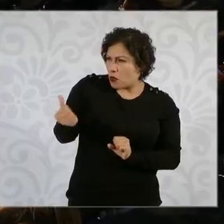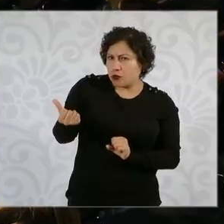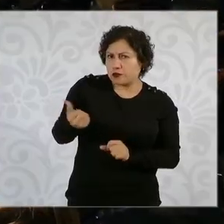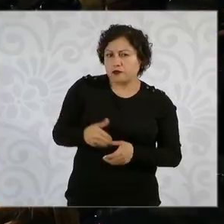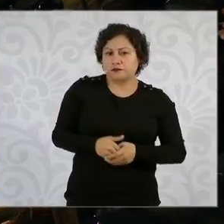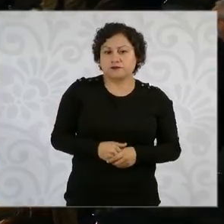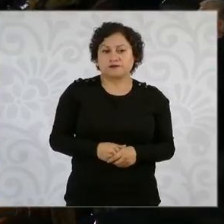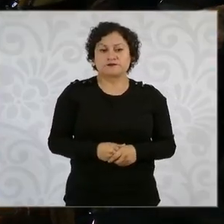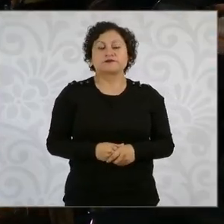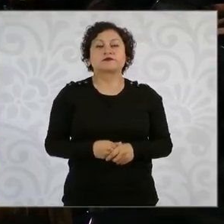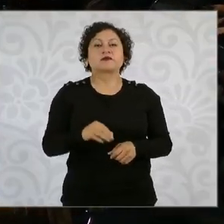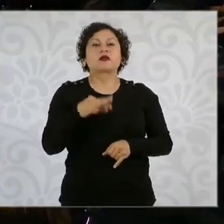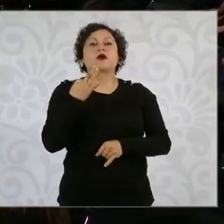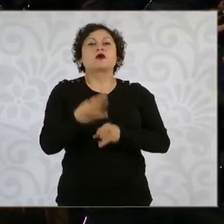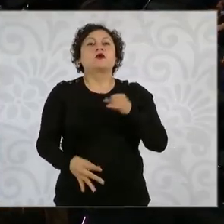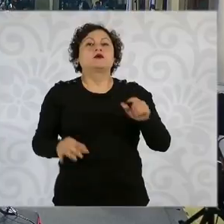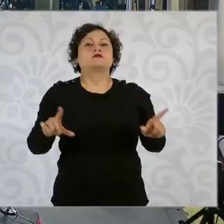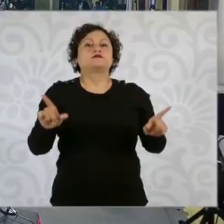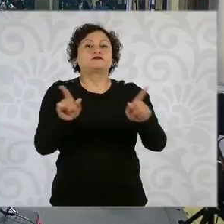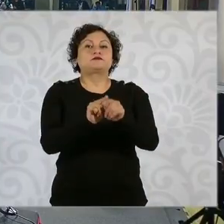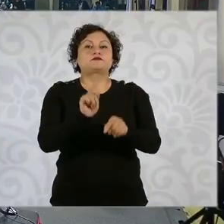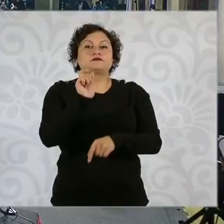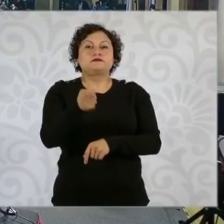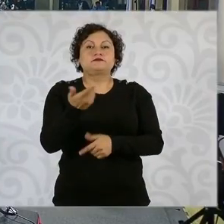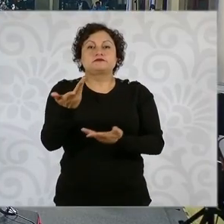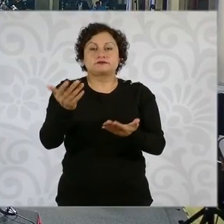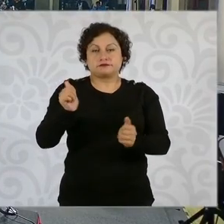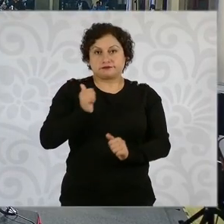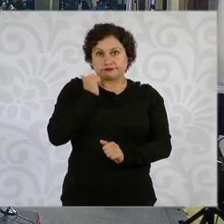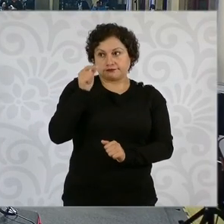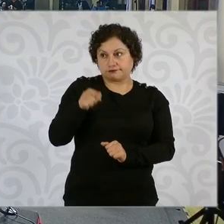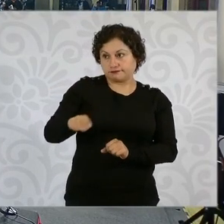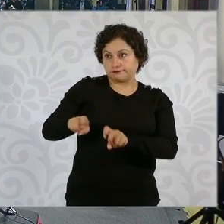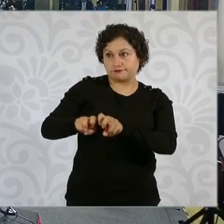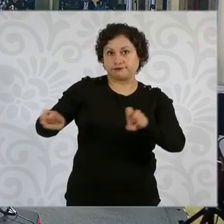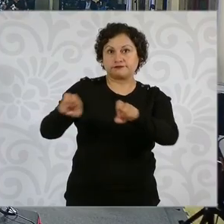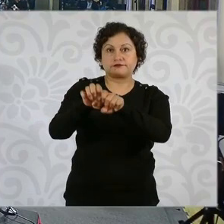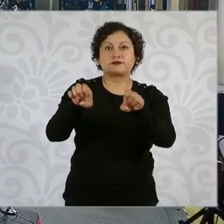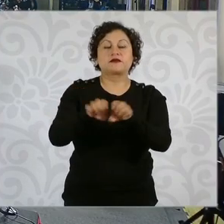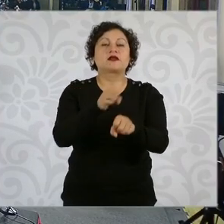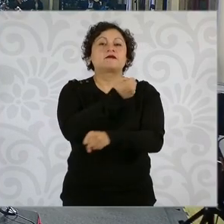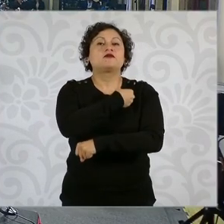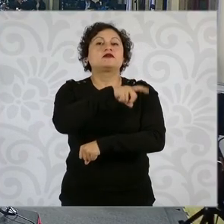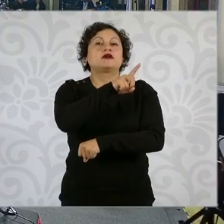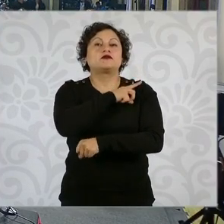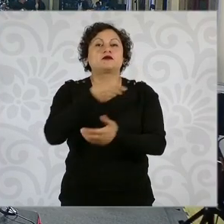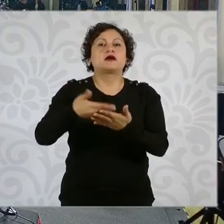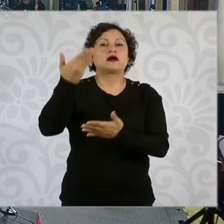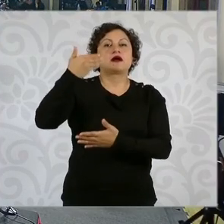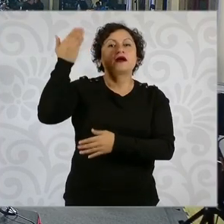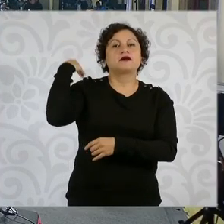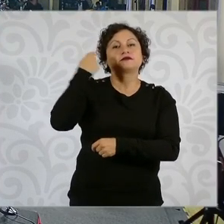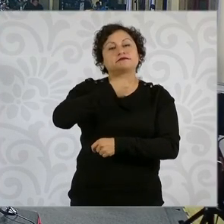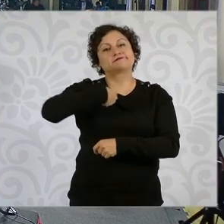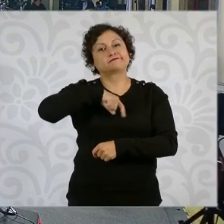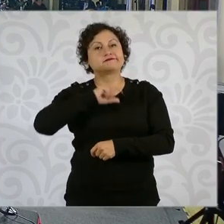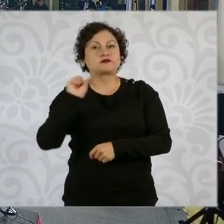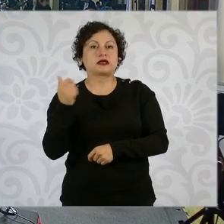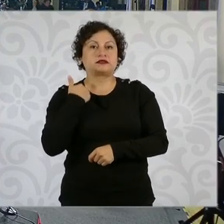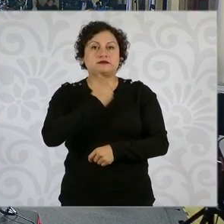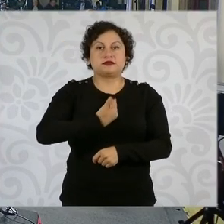Y ya para terminar, doctora, aprovechando que está aquí su gabinete de salud, le comentábamos al presidente López Obrador, antes de